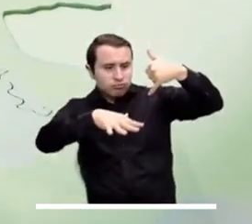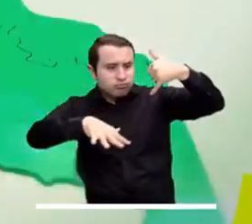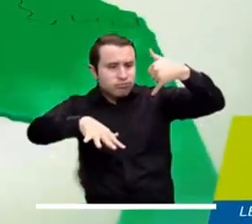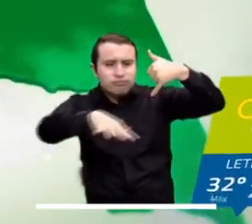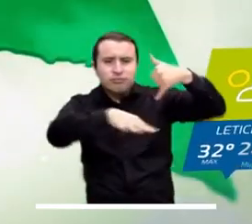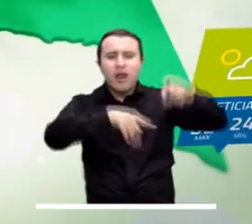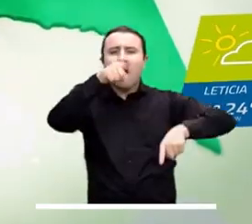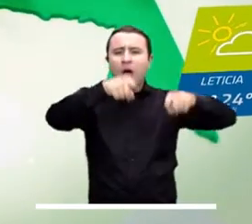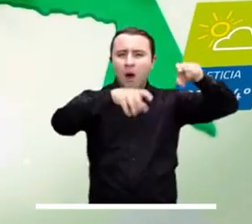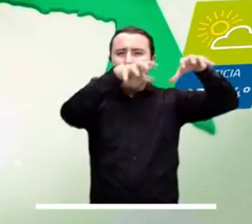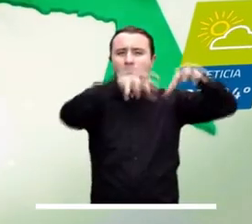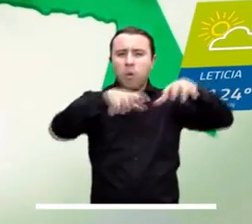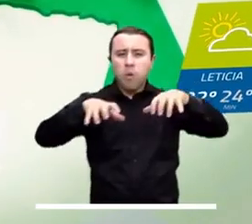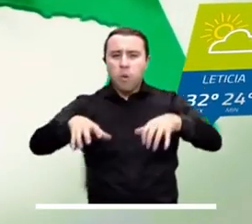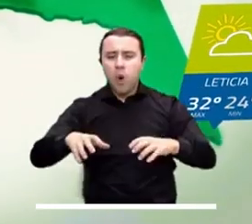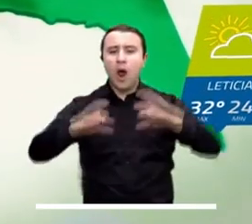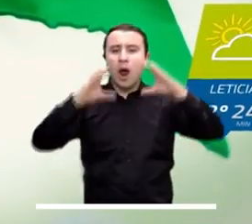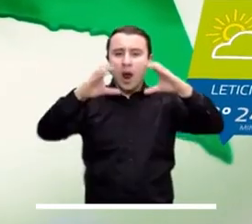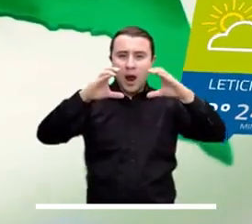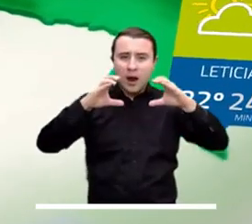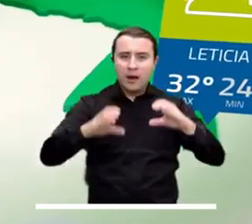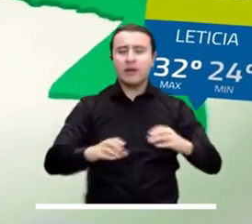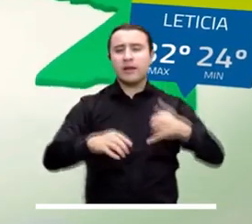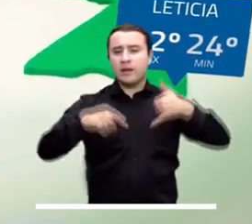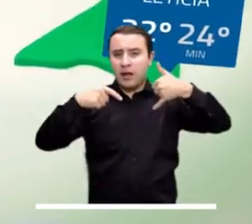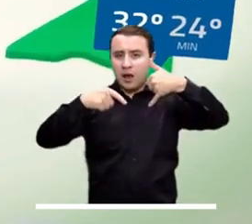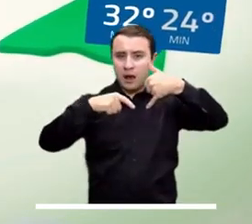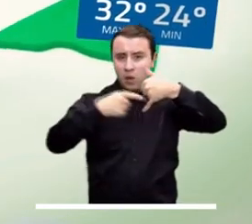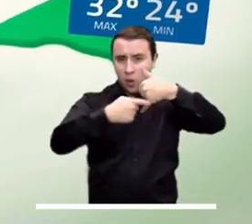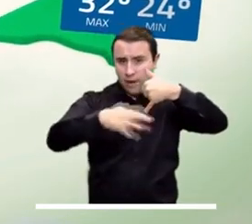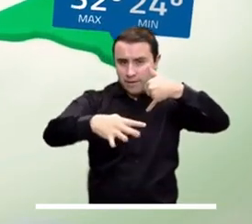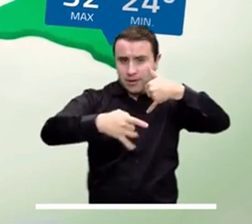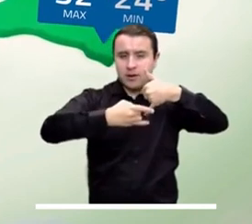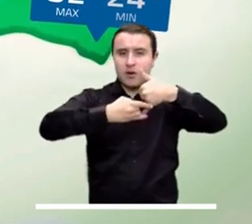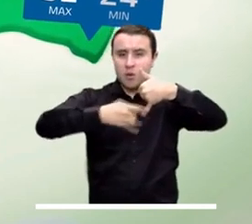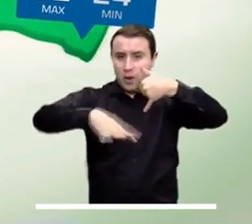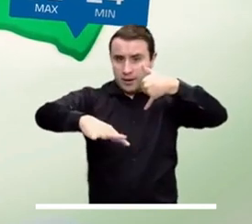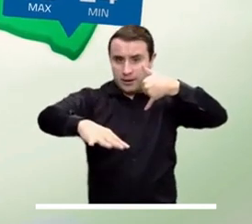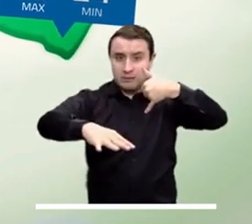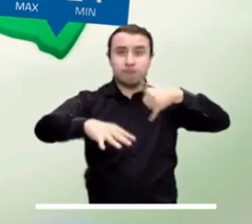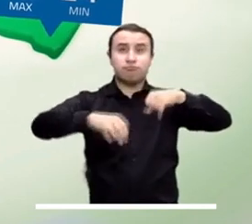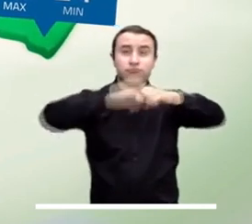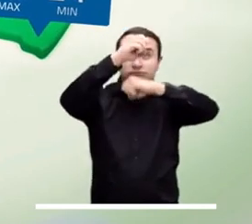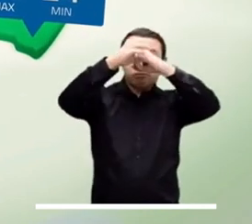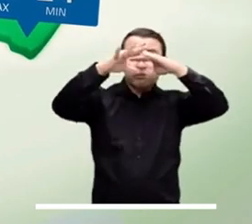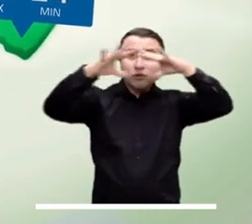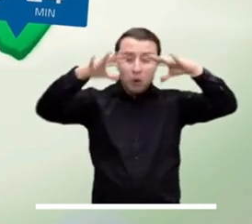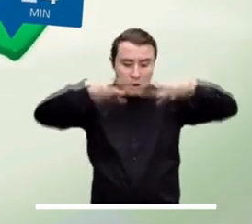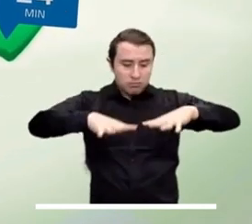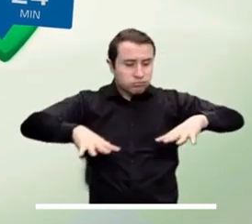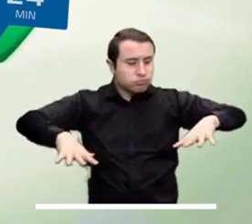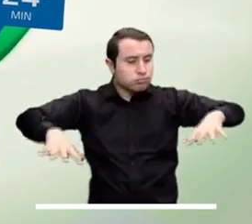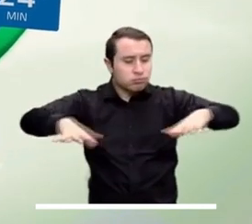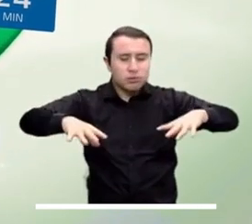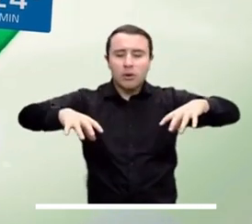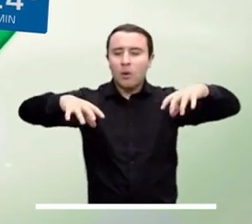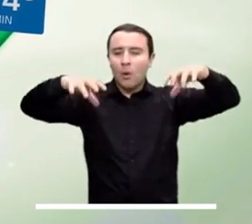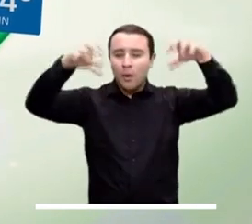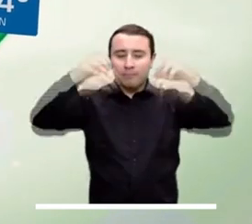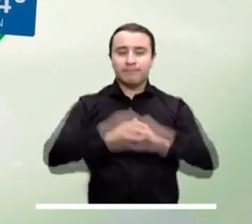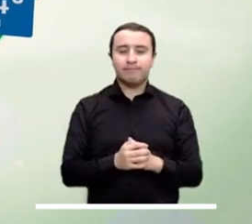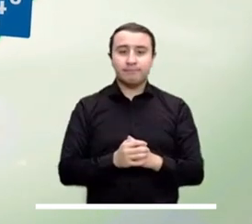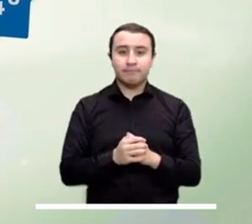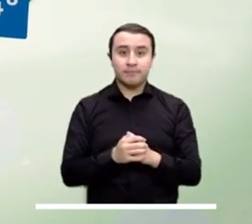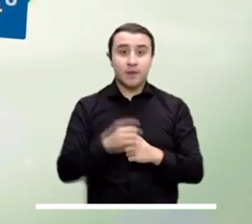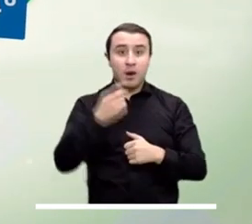En el sur del país se anuncian lluvias en diversos sectores de Caquetá, Guaviare y Guainía. Por lo demás, las nubes dominarán la región durante